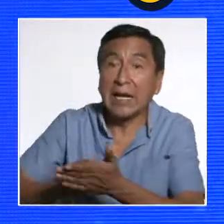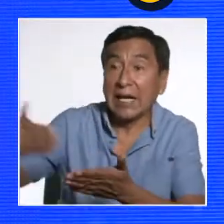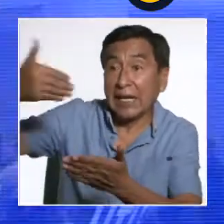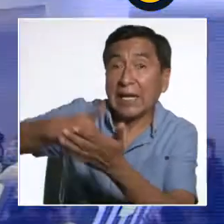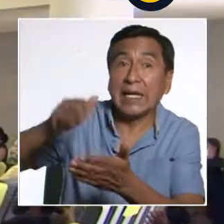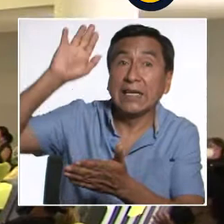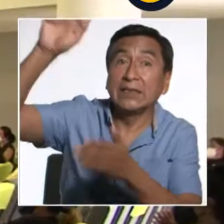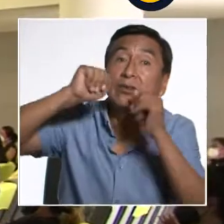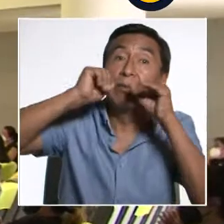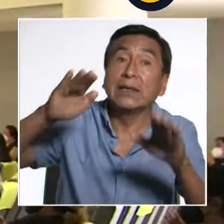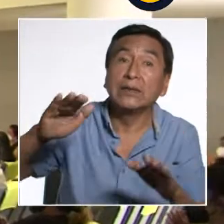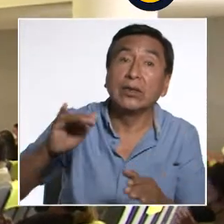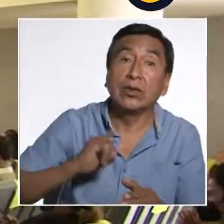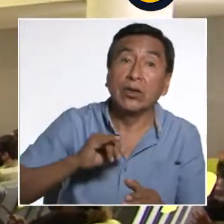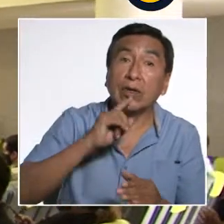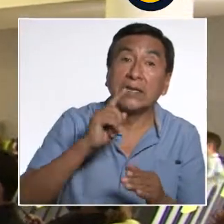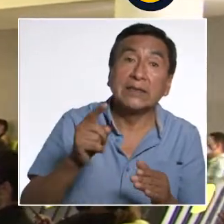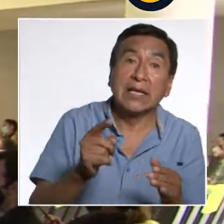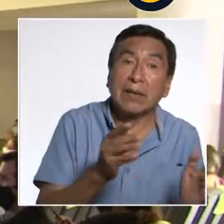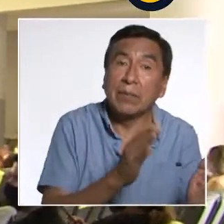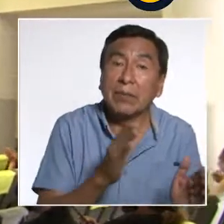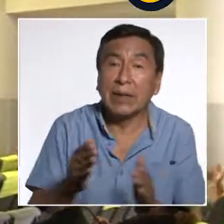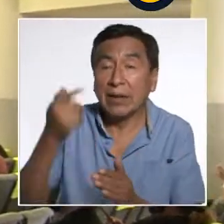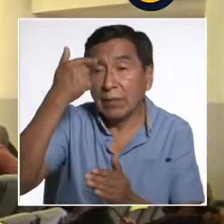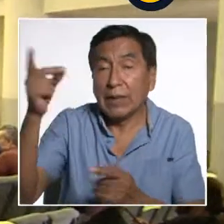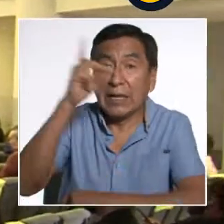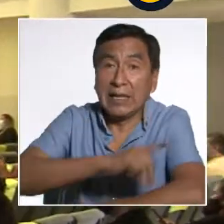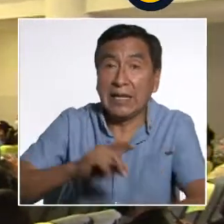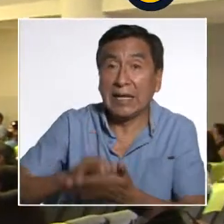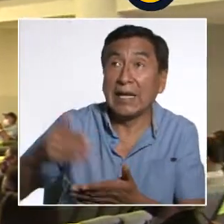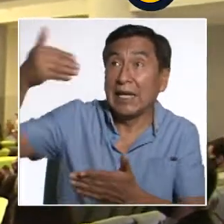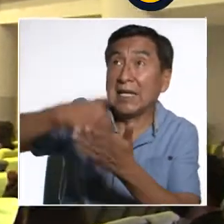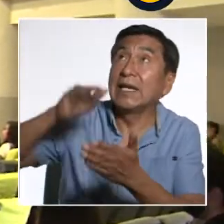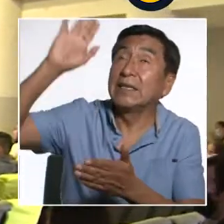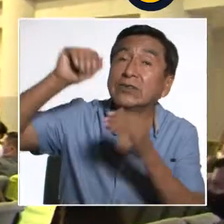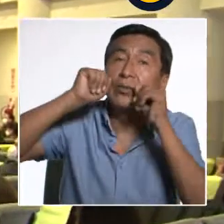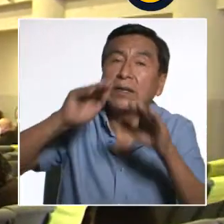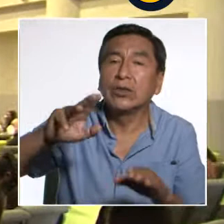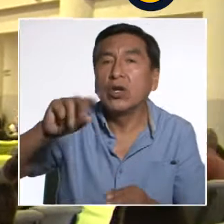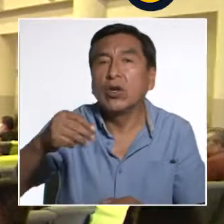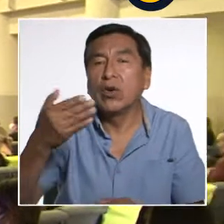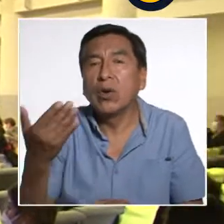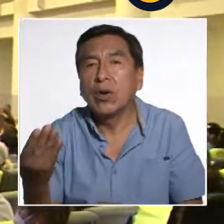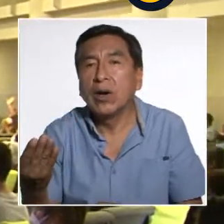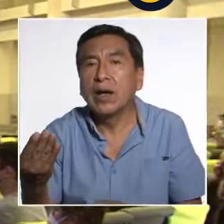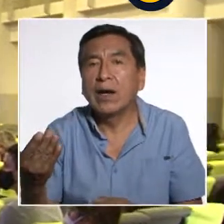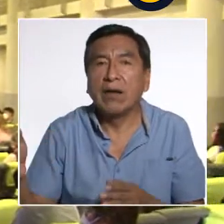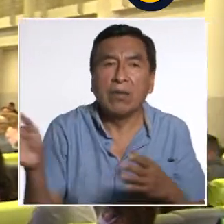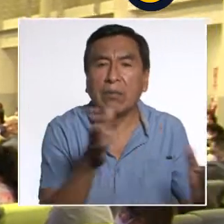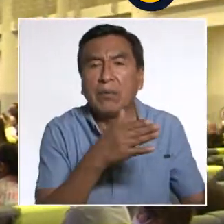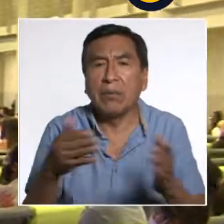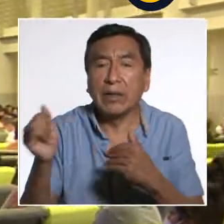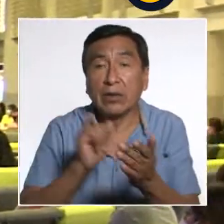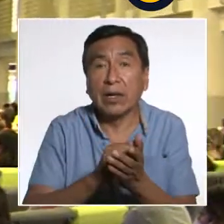bendición, yo esté firme. Para el día en que llegue su bendición, no haya viento que me